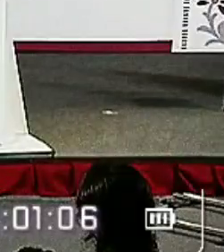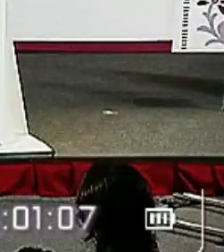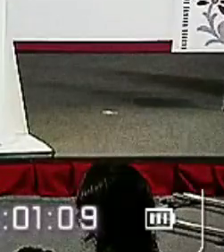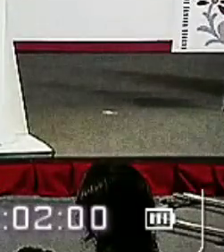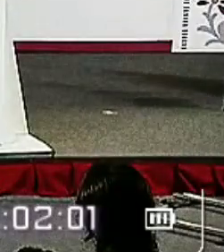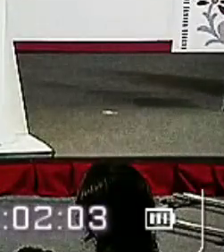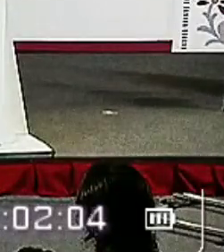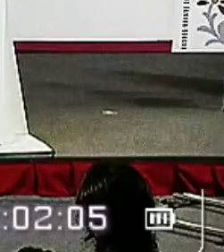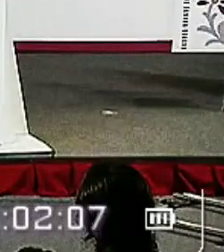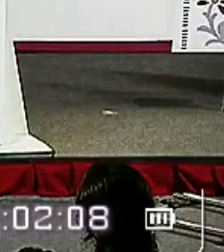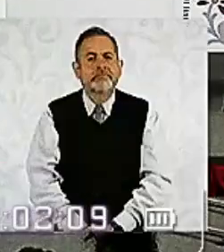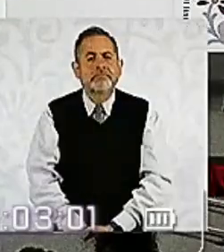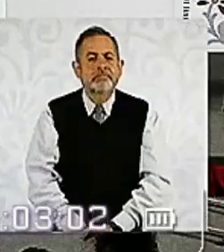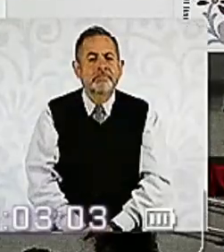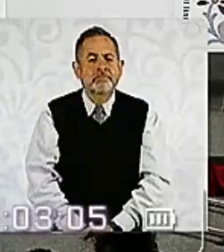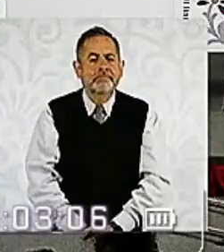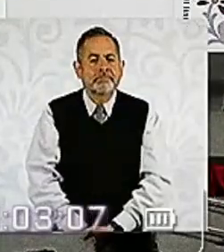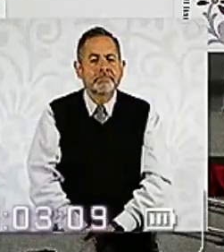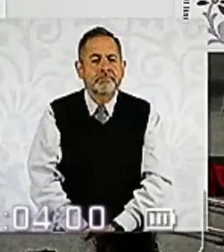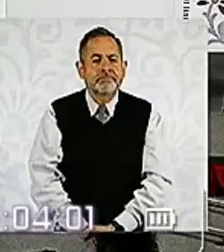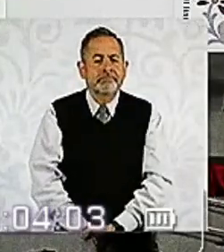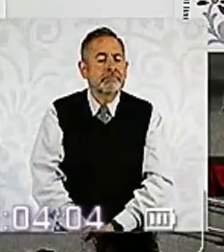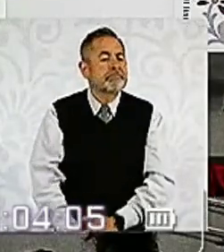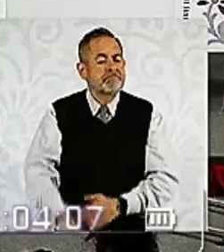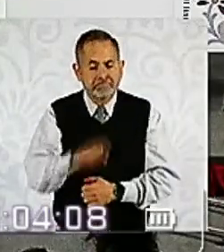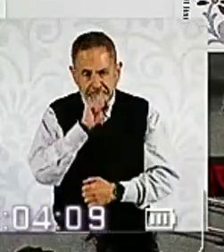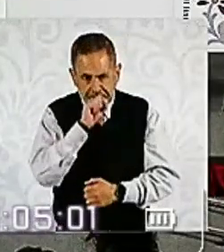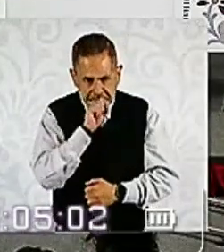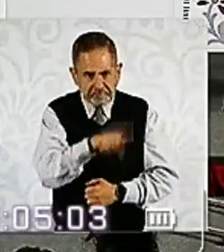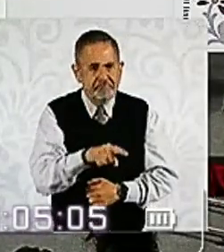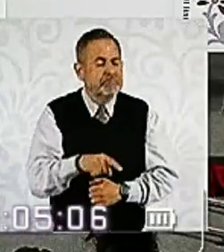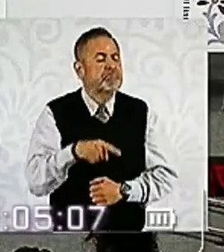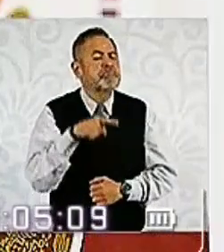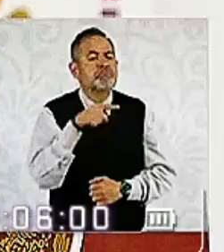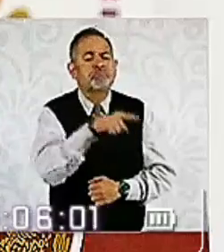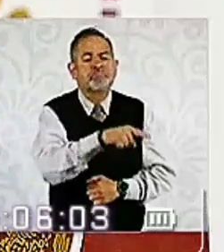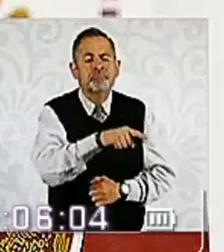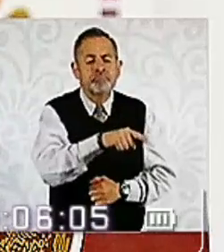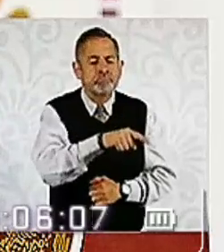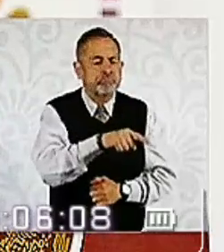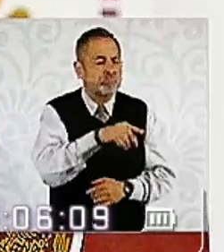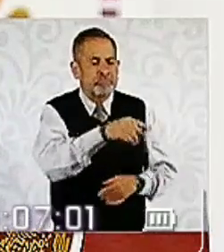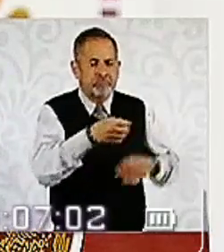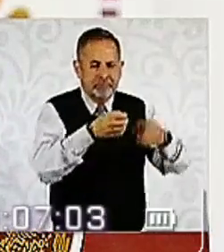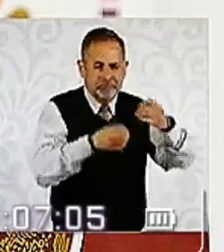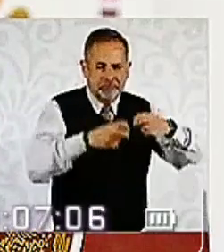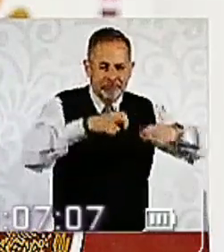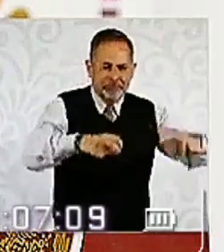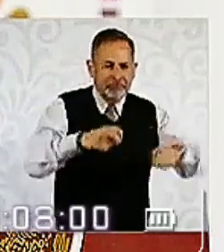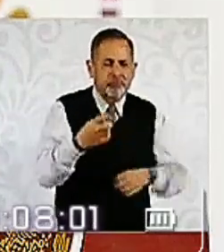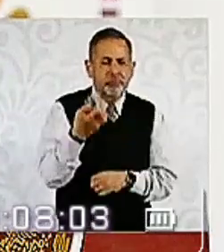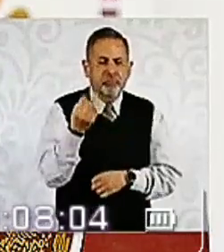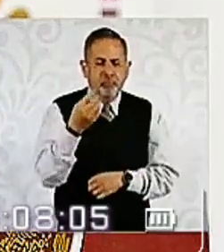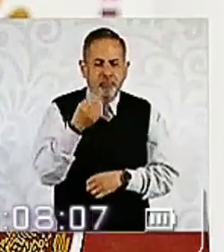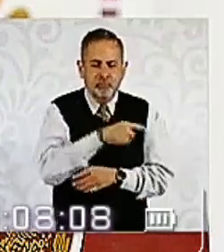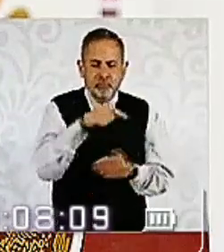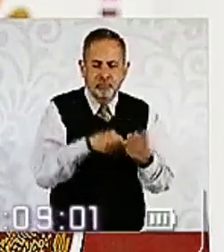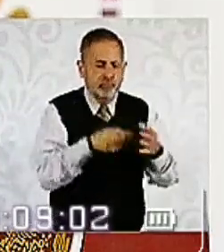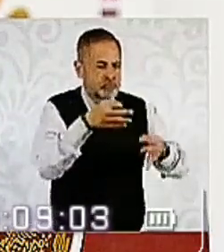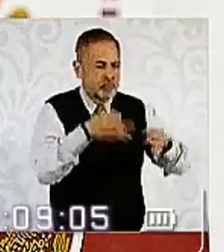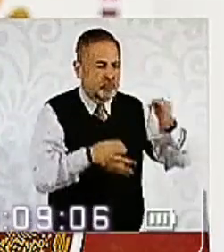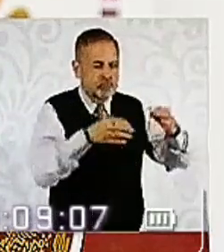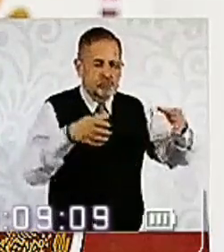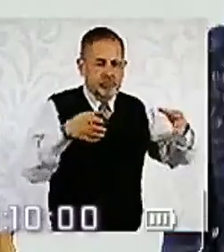2022. También está el caso del magistrado del 9º Tribunal